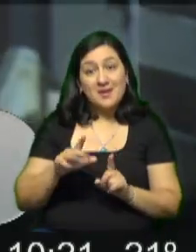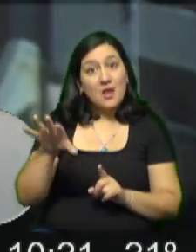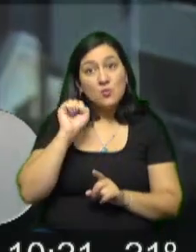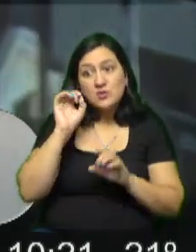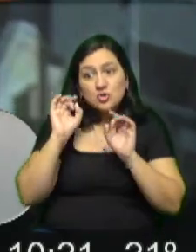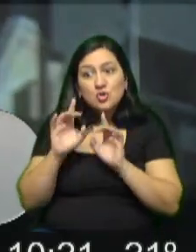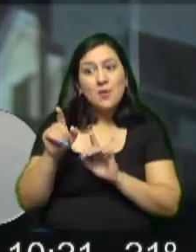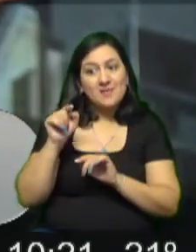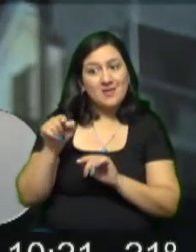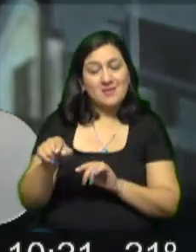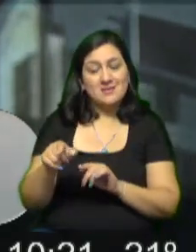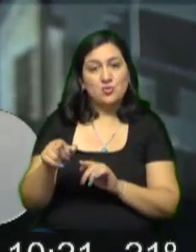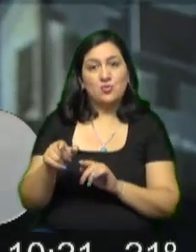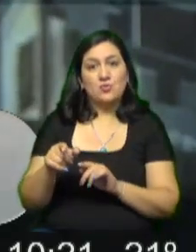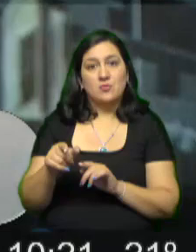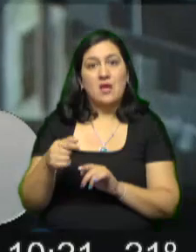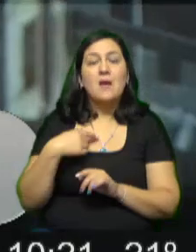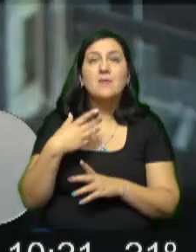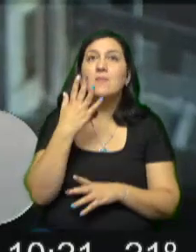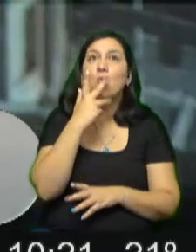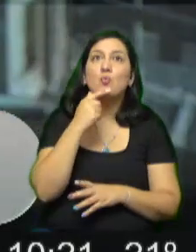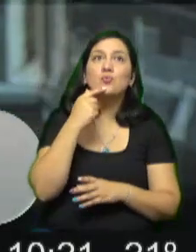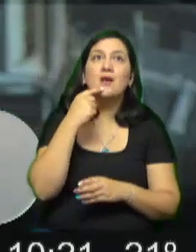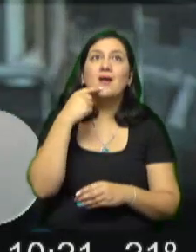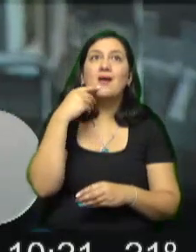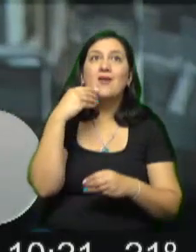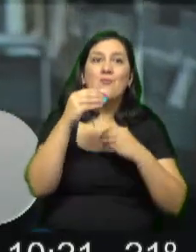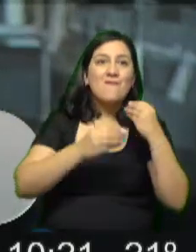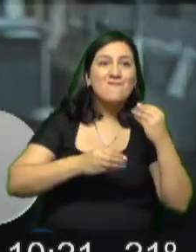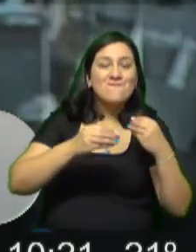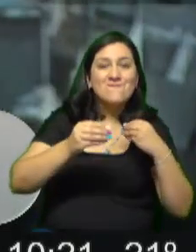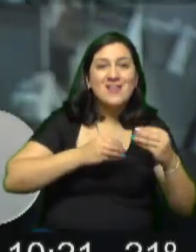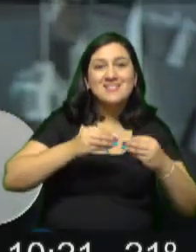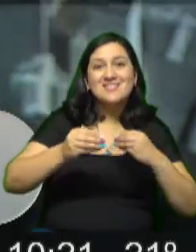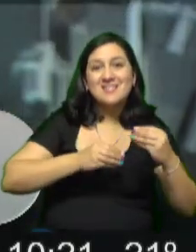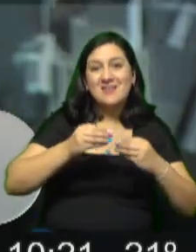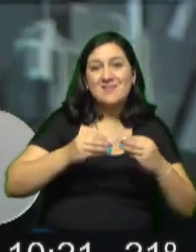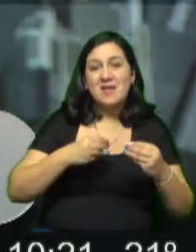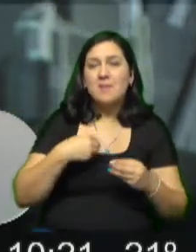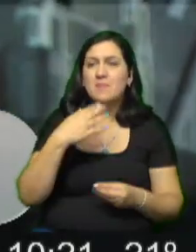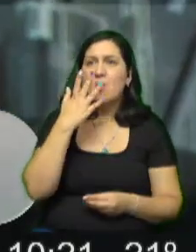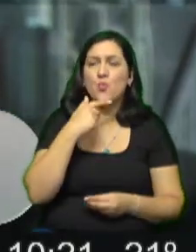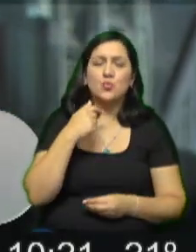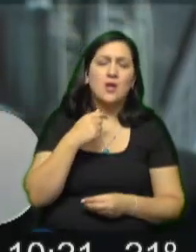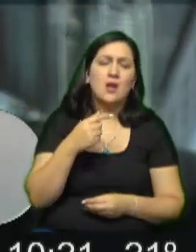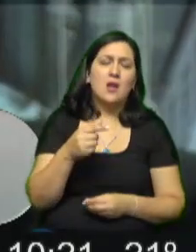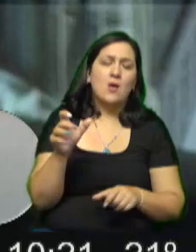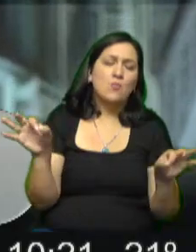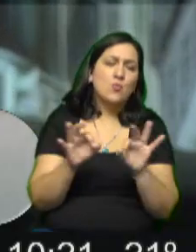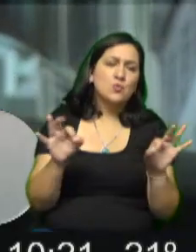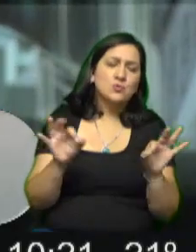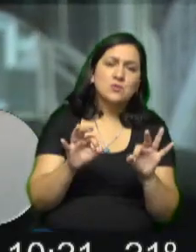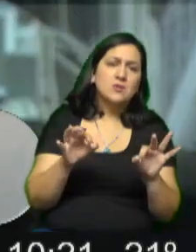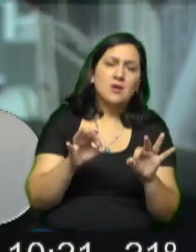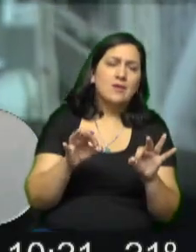vida, hablan solamente de eso. A mí siempre me interesó la música popular, la música académica, el